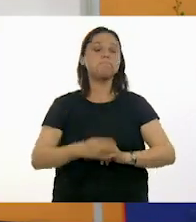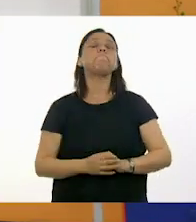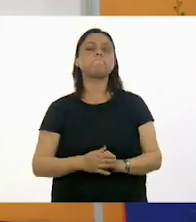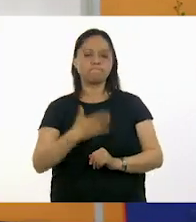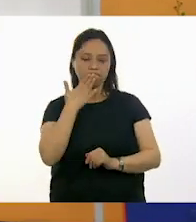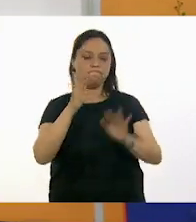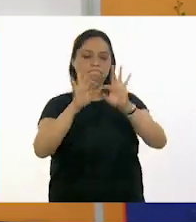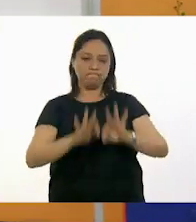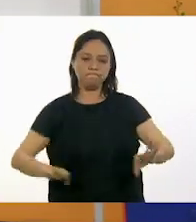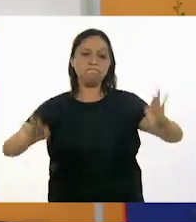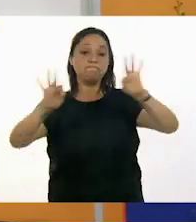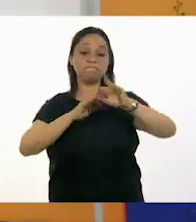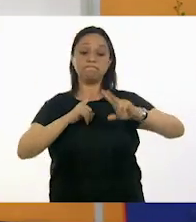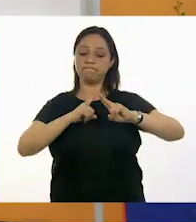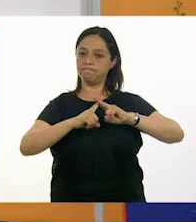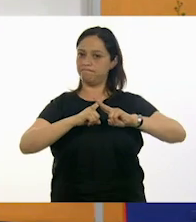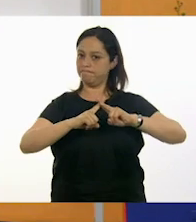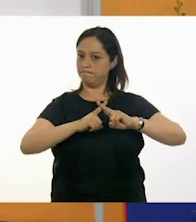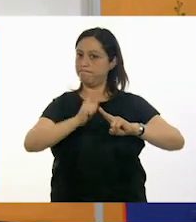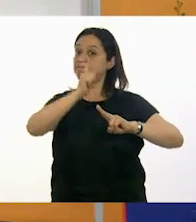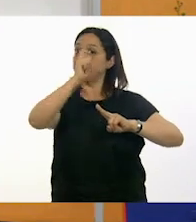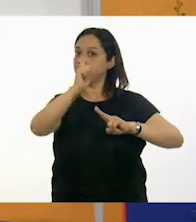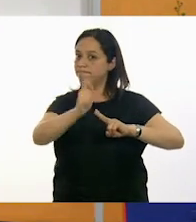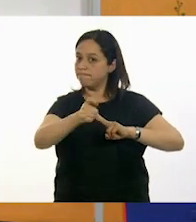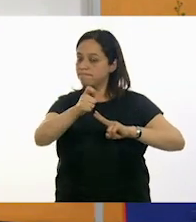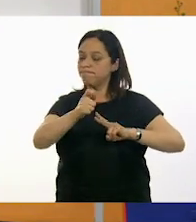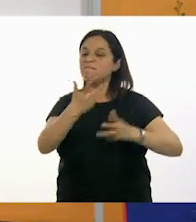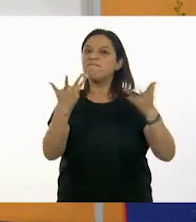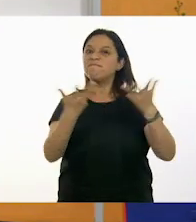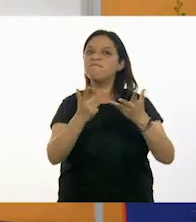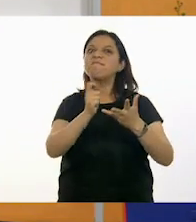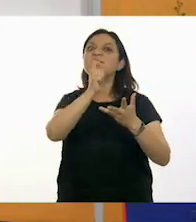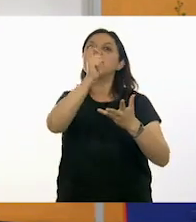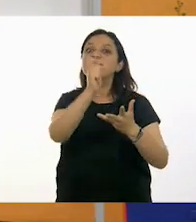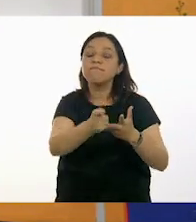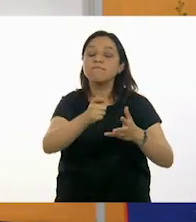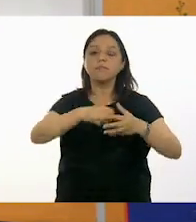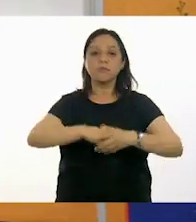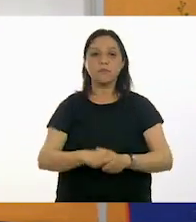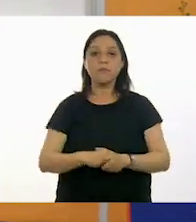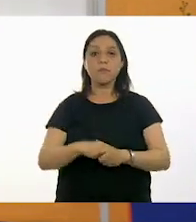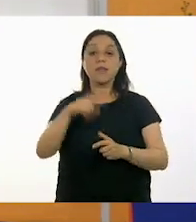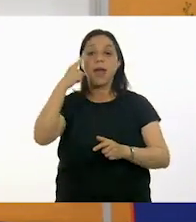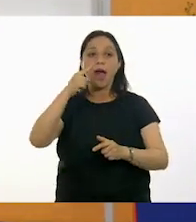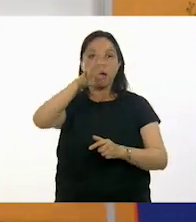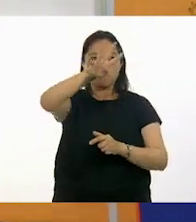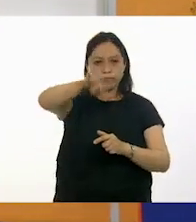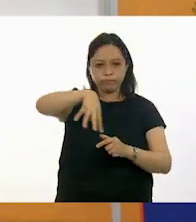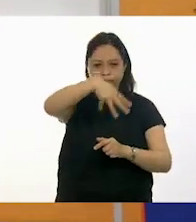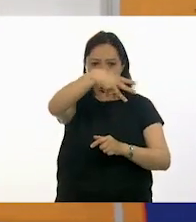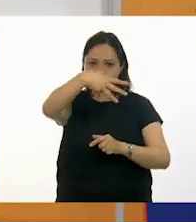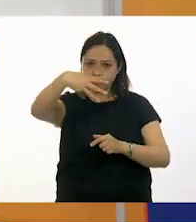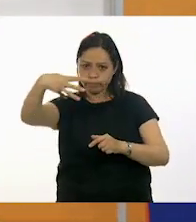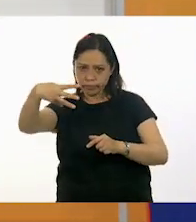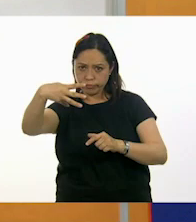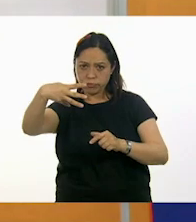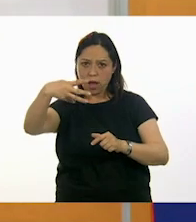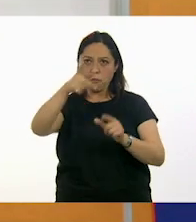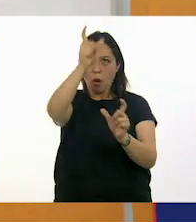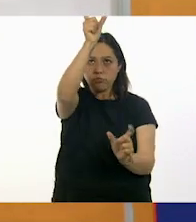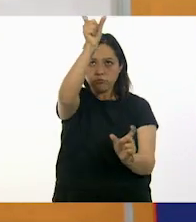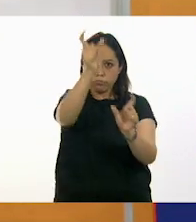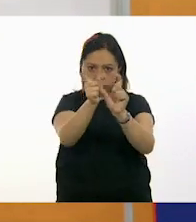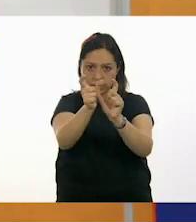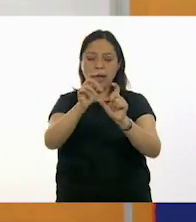empezar en matemáticas a ver bien qué es lo que vamos a estar realizando. Estoy diciendo que vamos a ver las tablas de doble entrada. Por lo